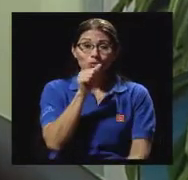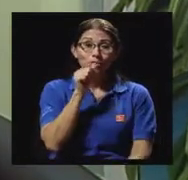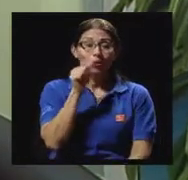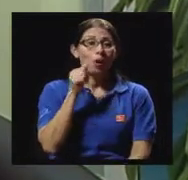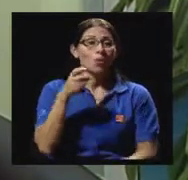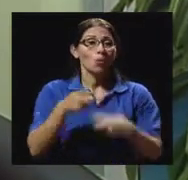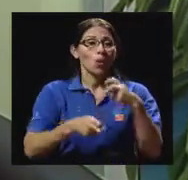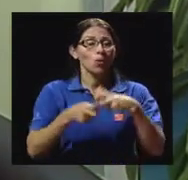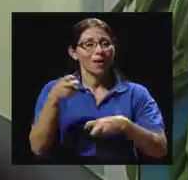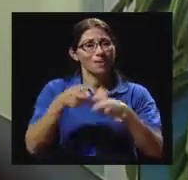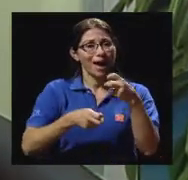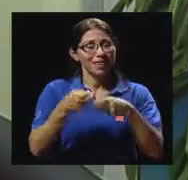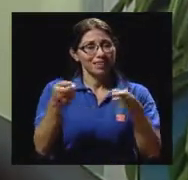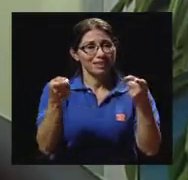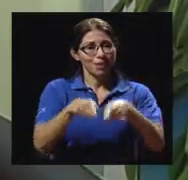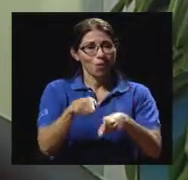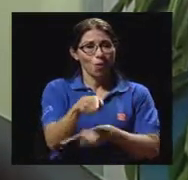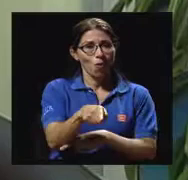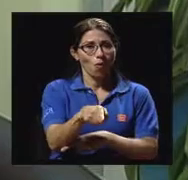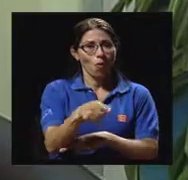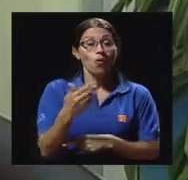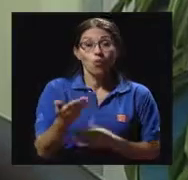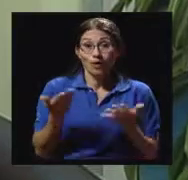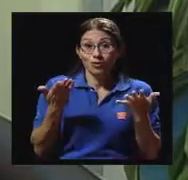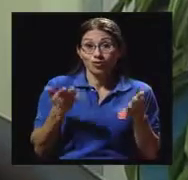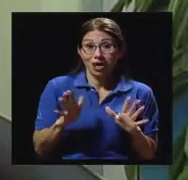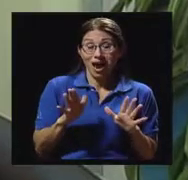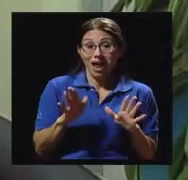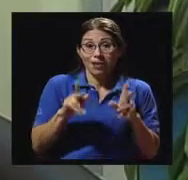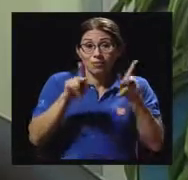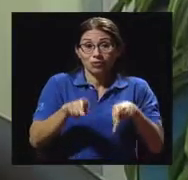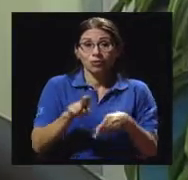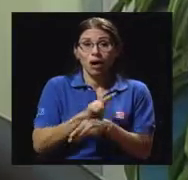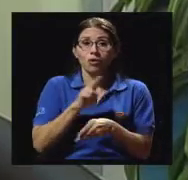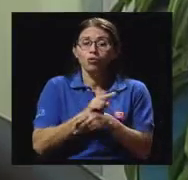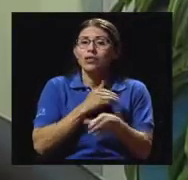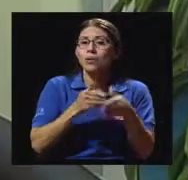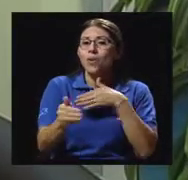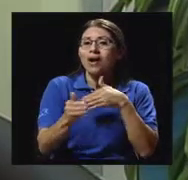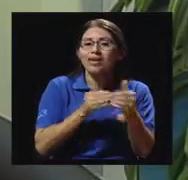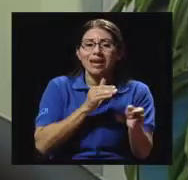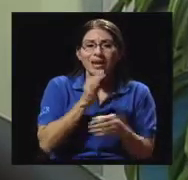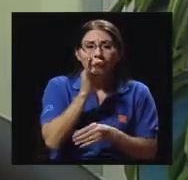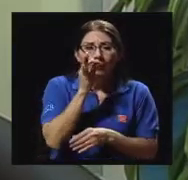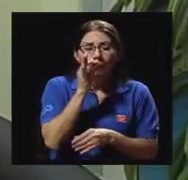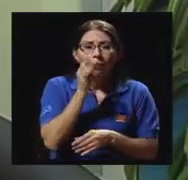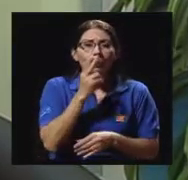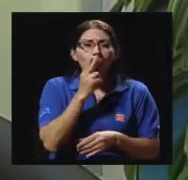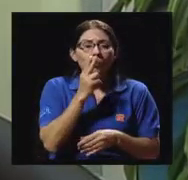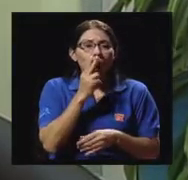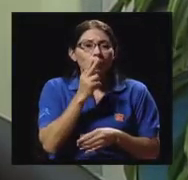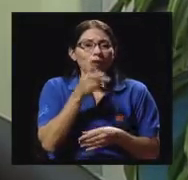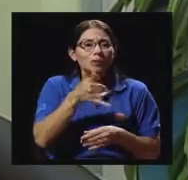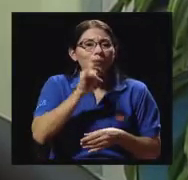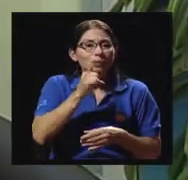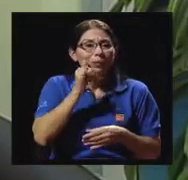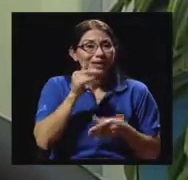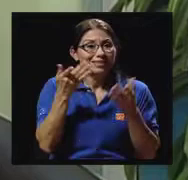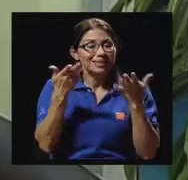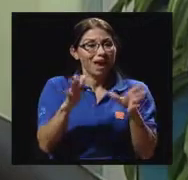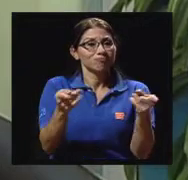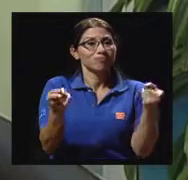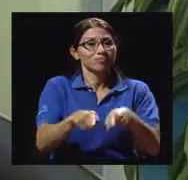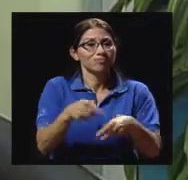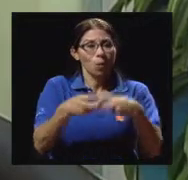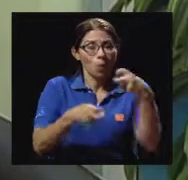Consumo problemático es cuando ya el consumo de cualquier droga está causando algún tipo de problema en la vida de esa